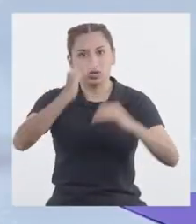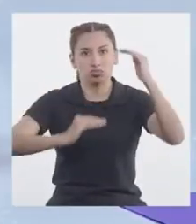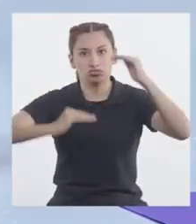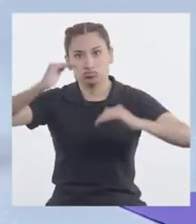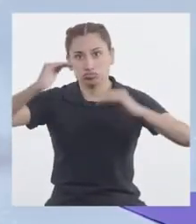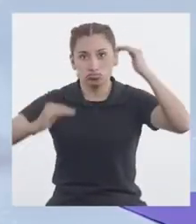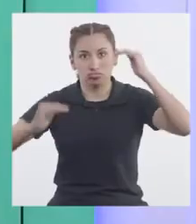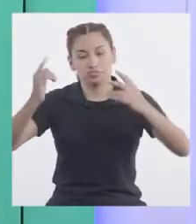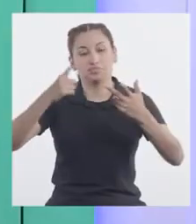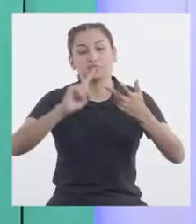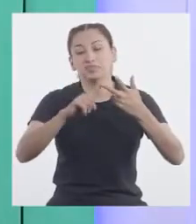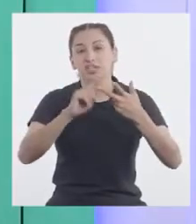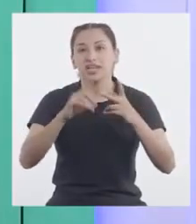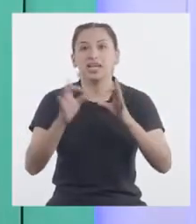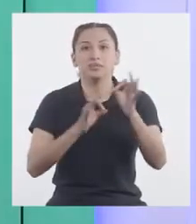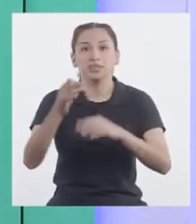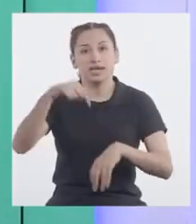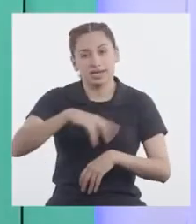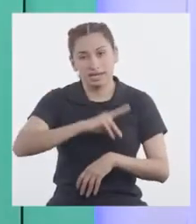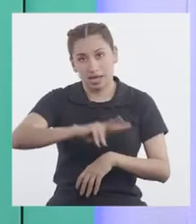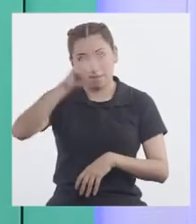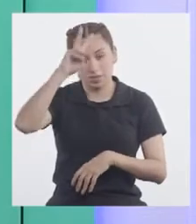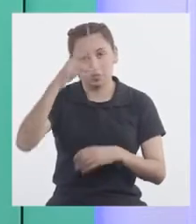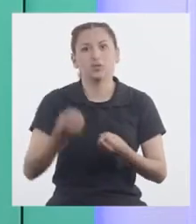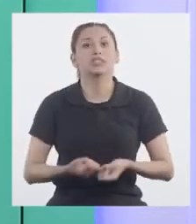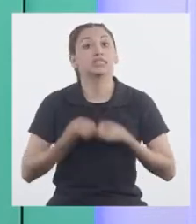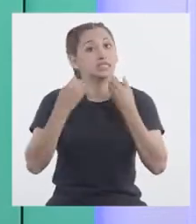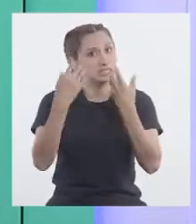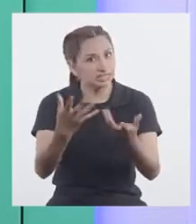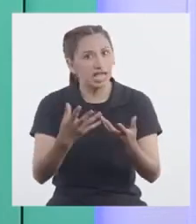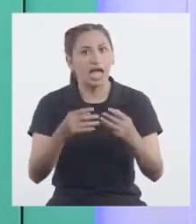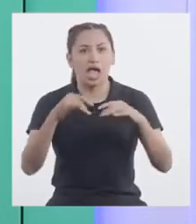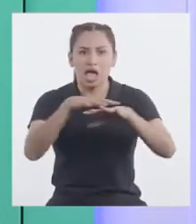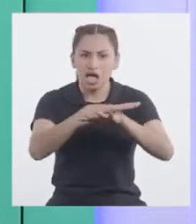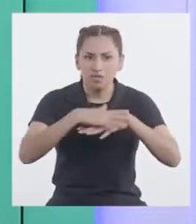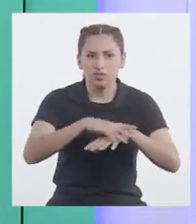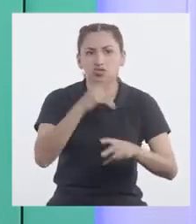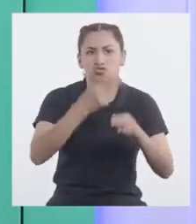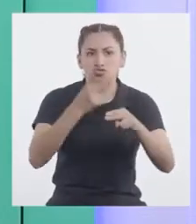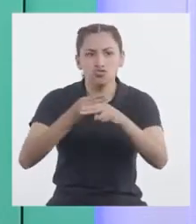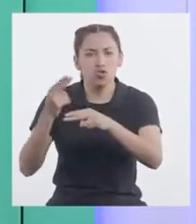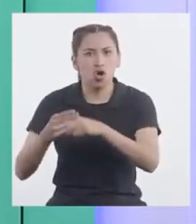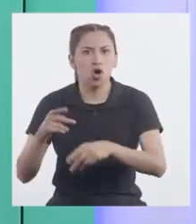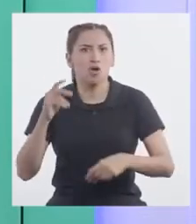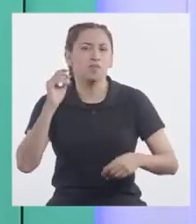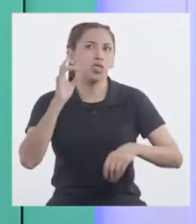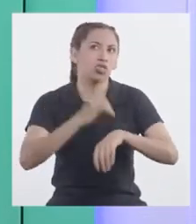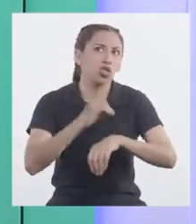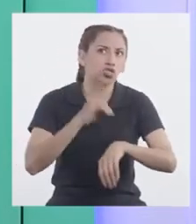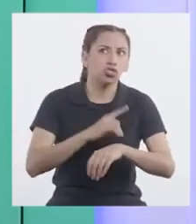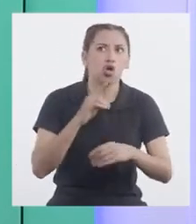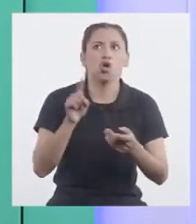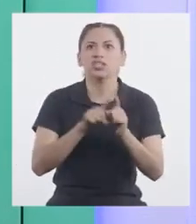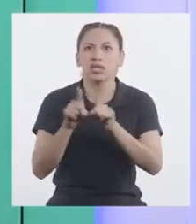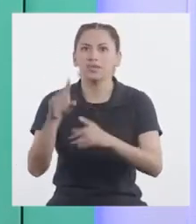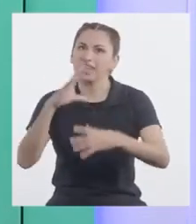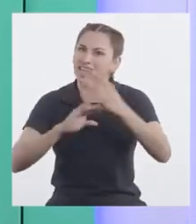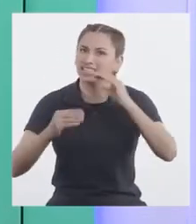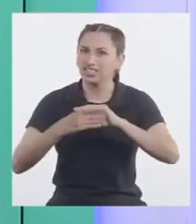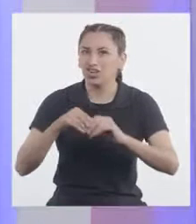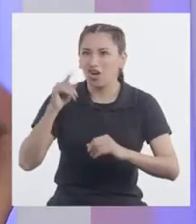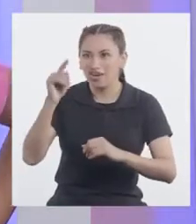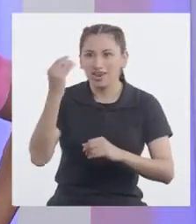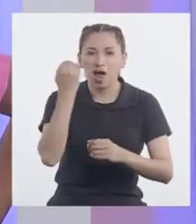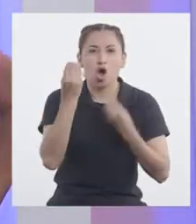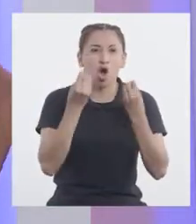idea, Mario! Sí, demos contexto con cifras, estudios estadísticos y hasta casos que sirvan de